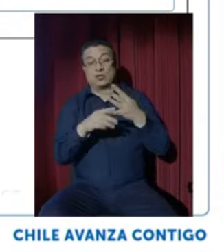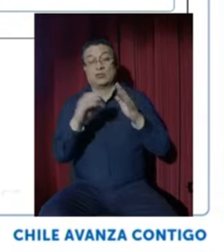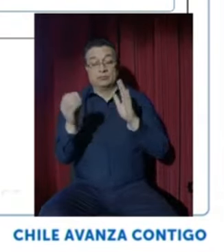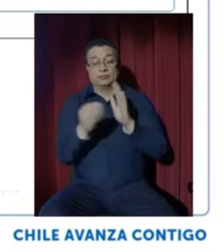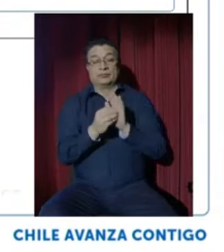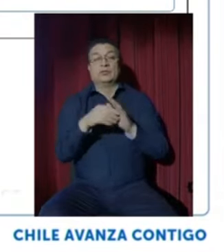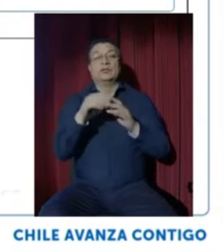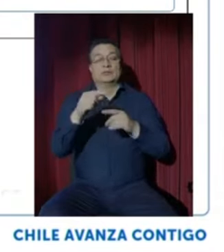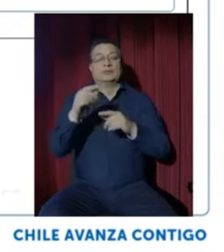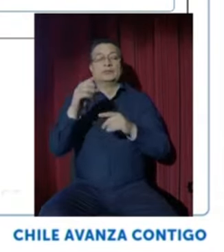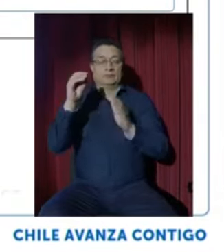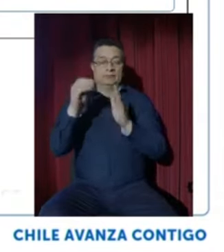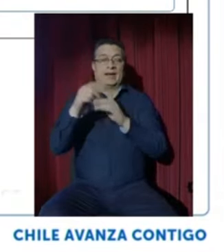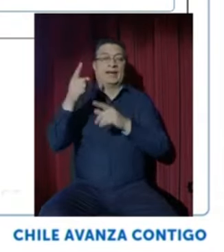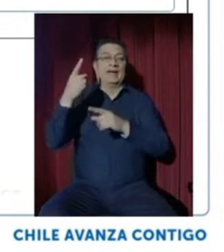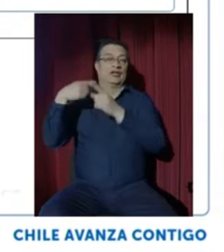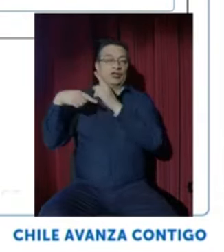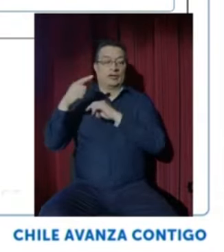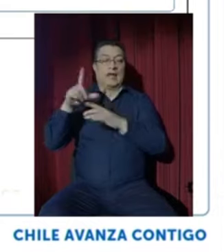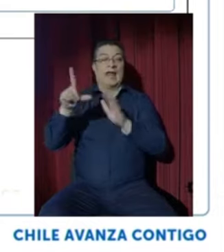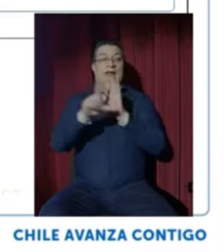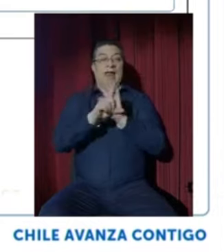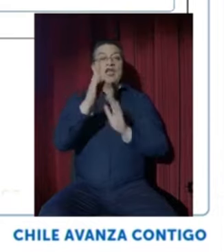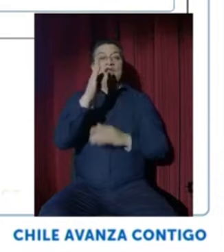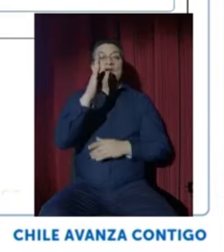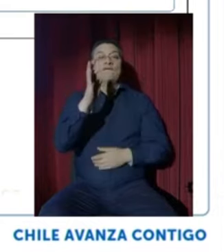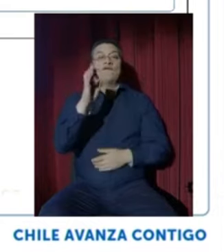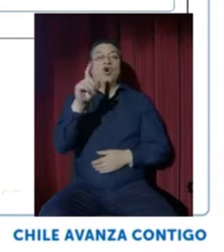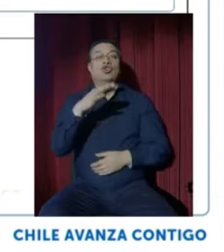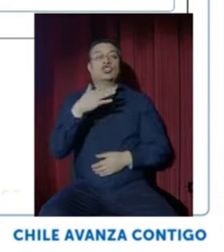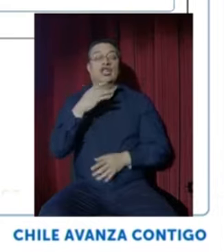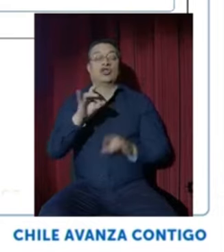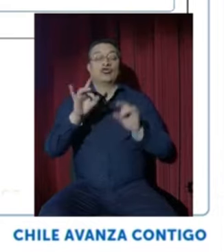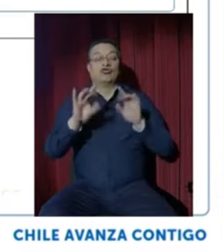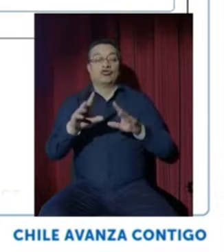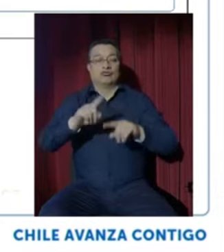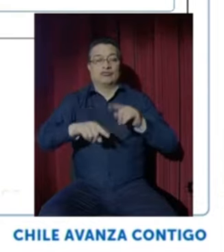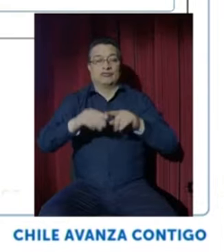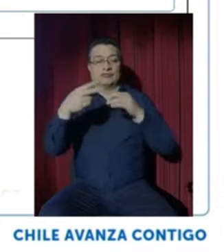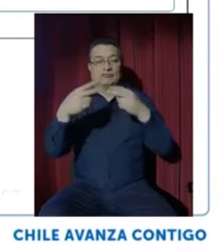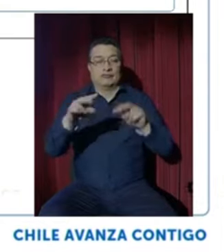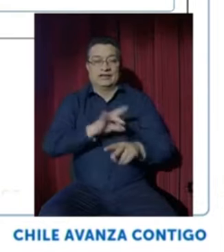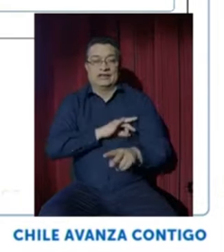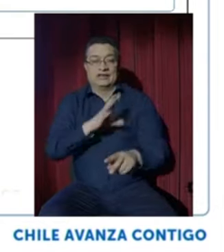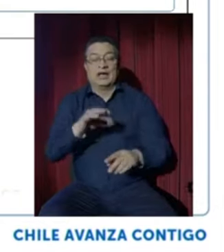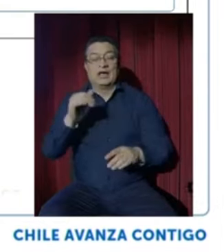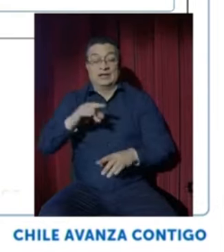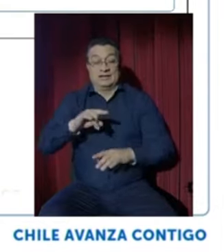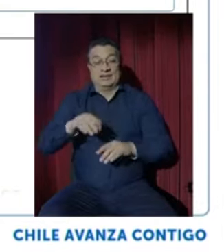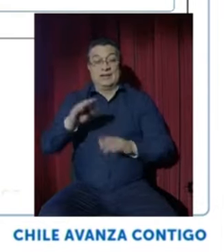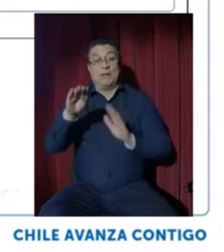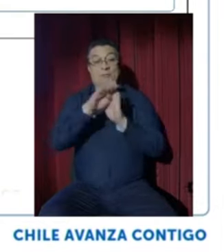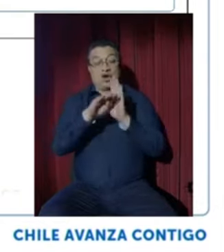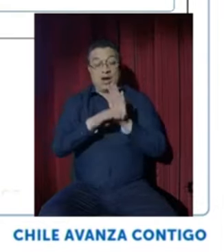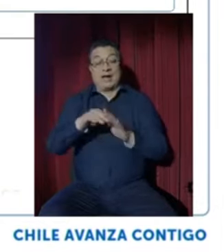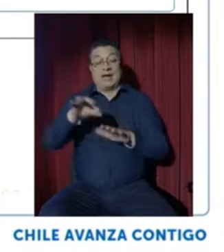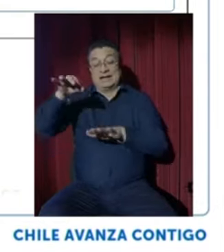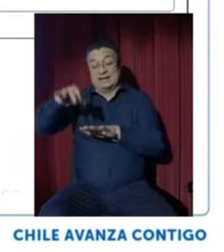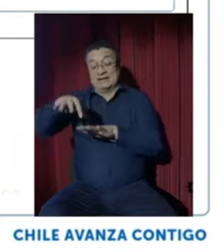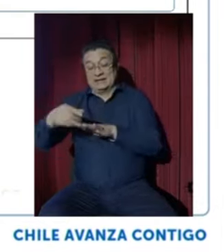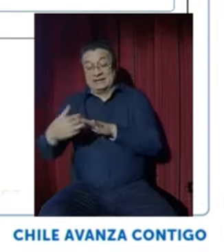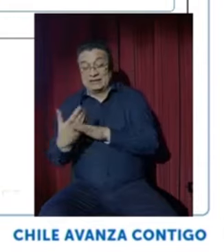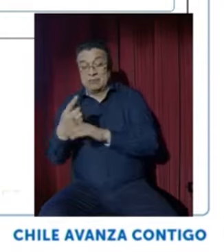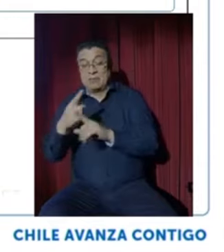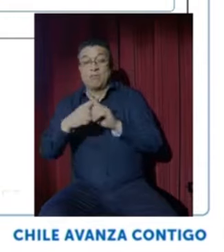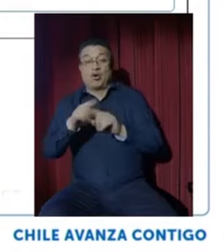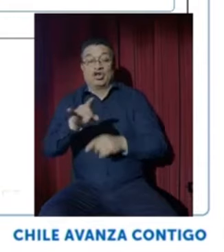aplicación histórica de la ley de bosque nativo pensamos que el programa siembra por chile que se inició el 2022 fue